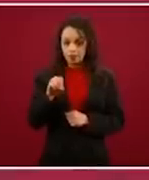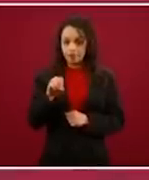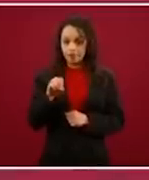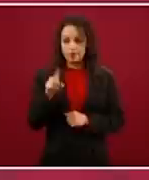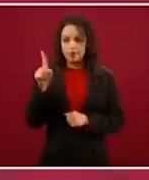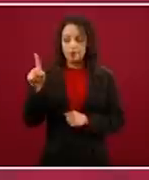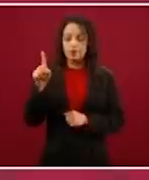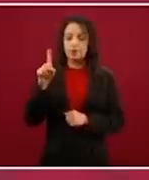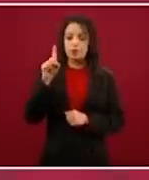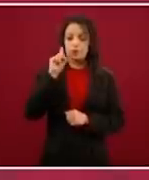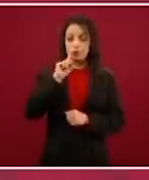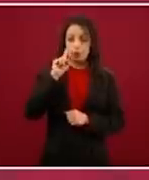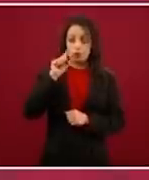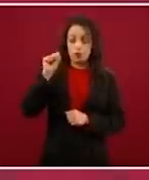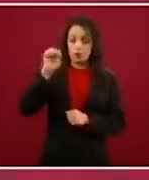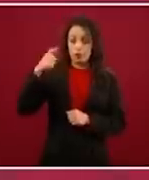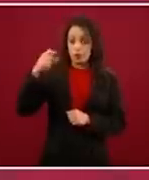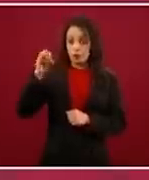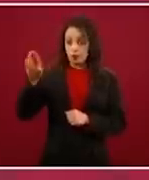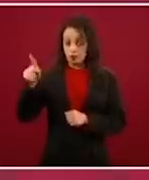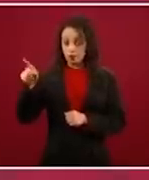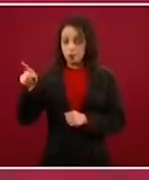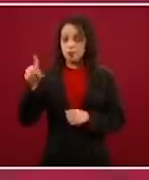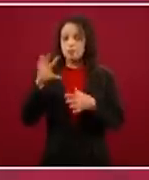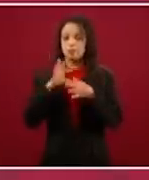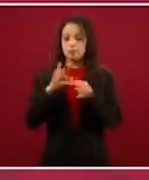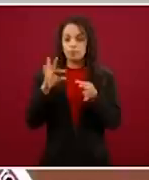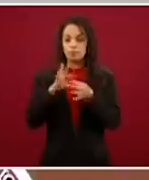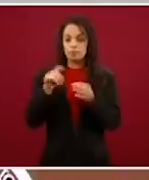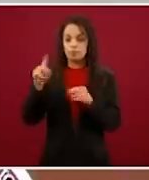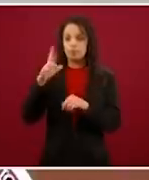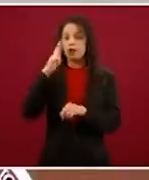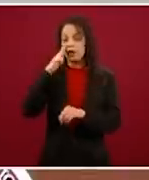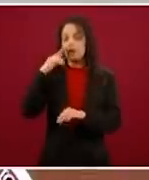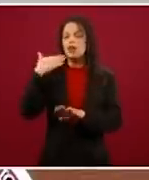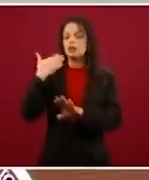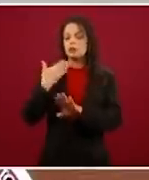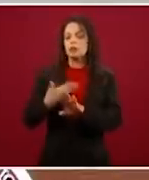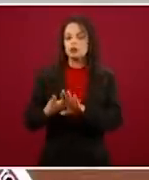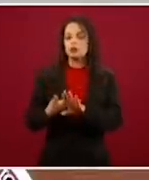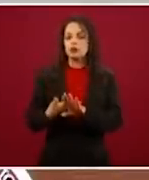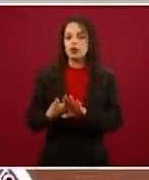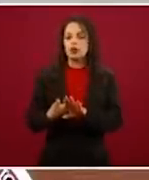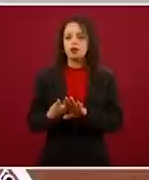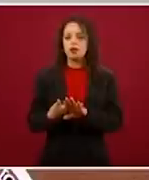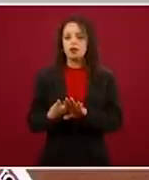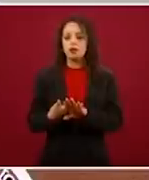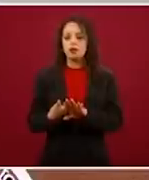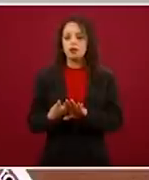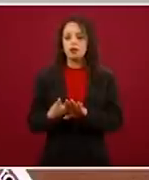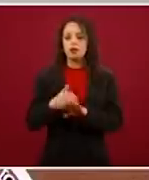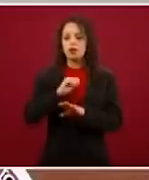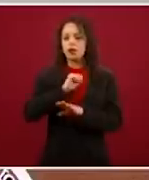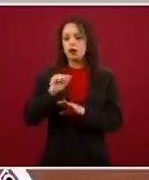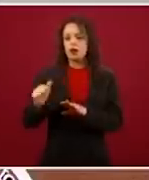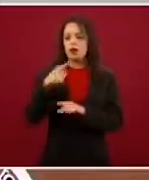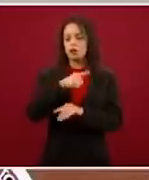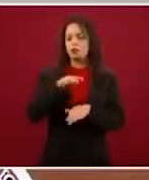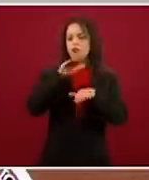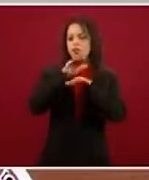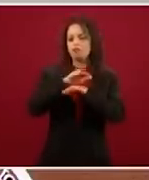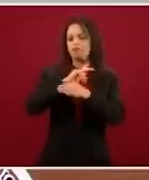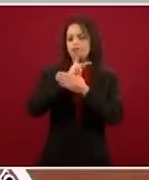la secretaria de Gobernación, va a hablar la responsable del programa de mujeres